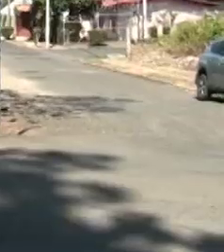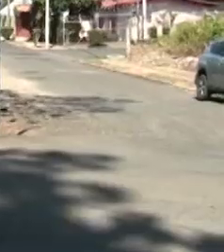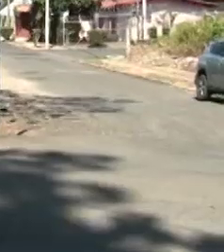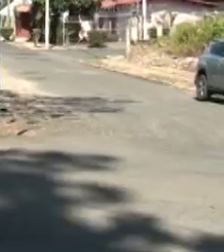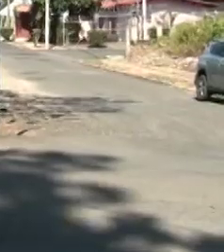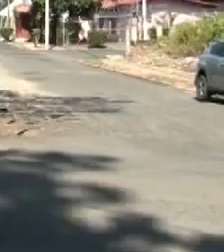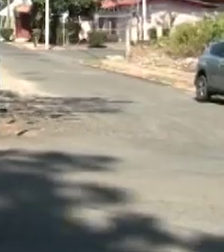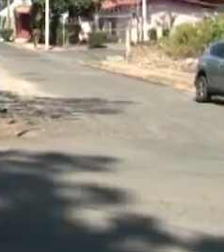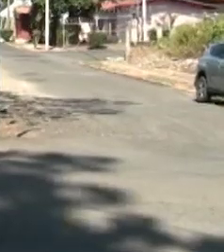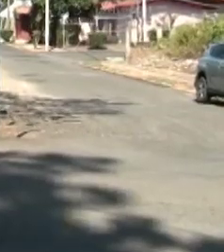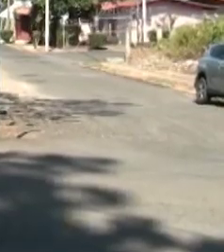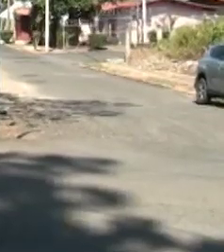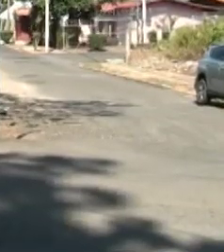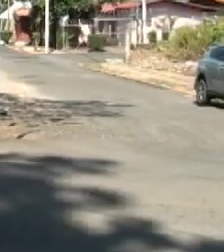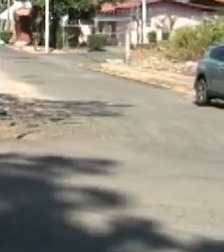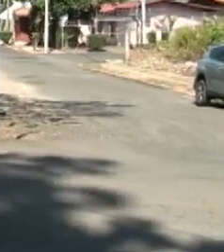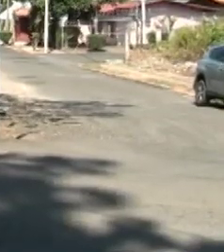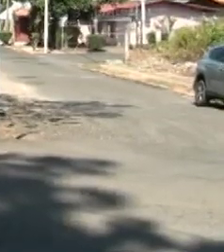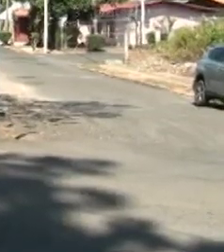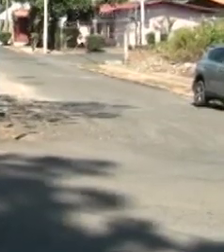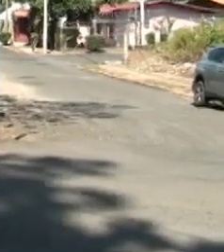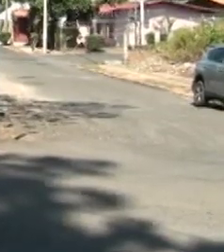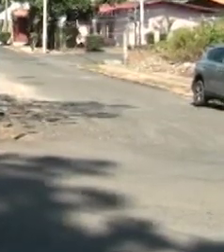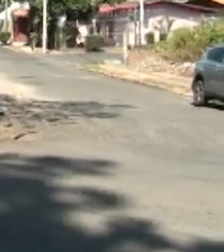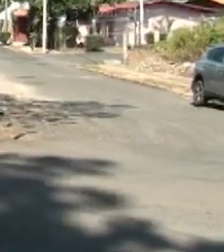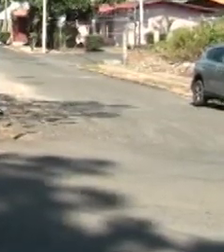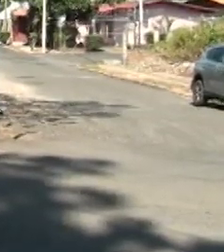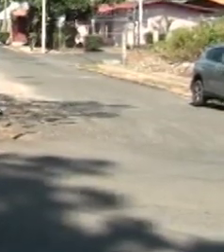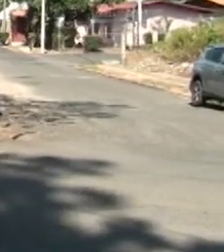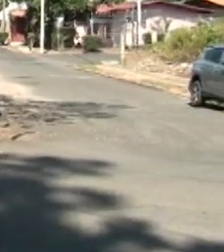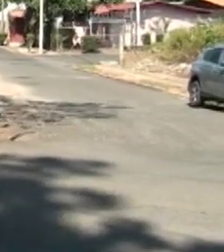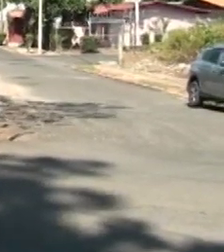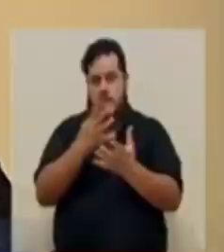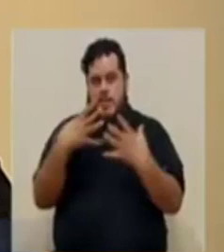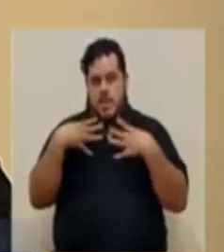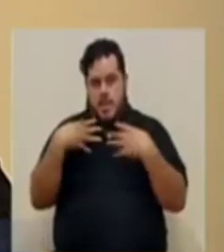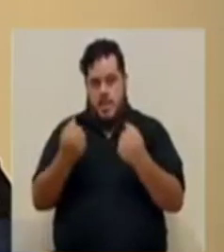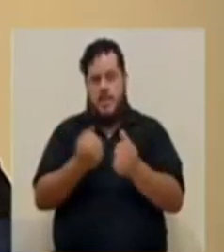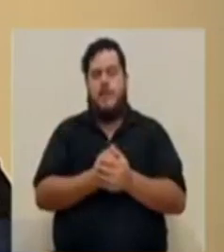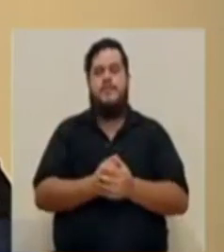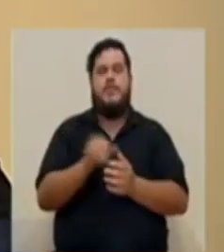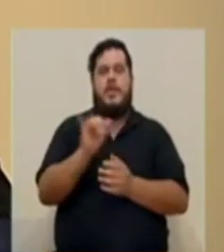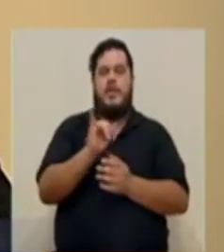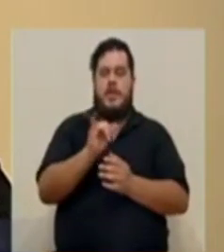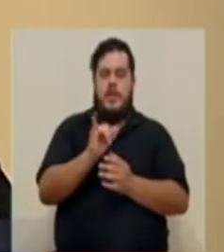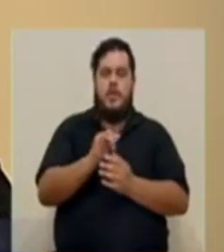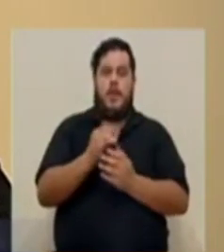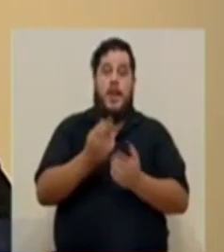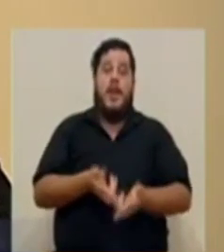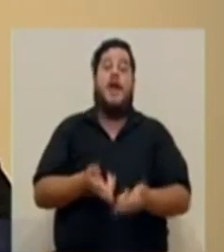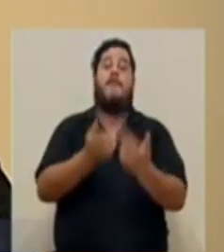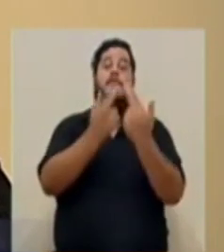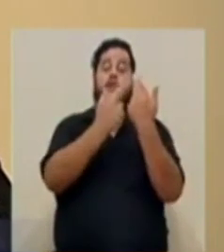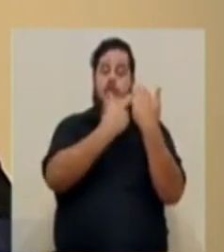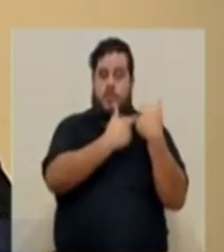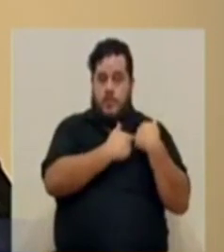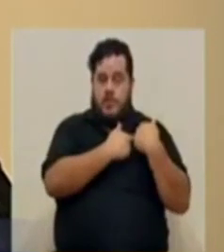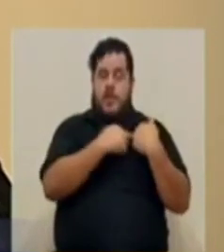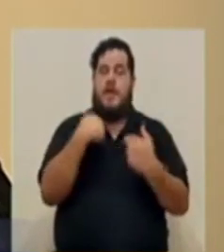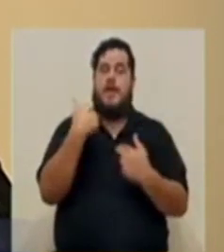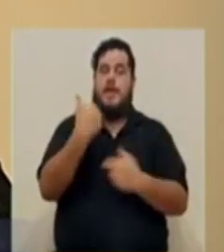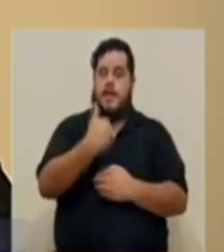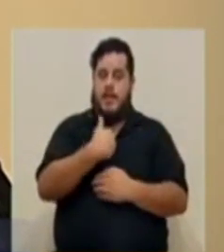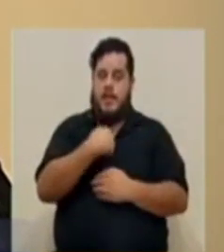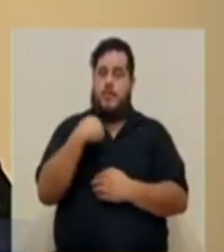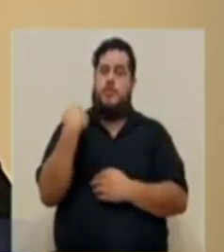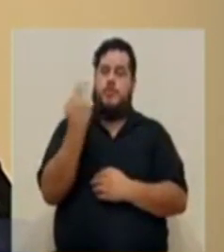vigente, la aplicación del lineamiento y un protocolo sectorial. Y también, la cuota de responsabilidad que llevamos nosotros en